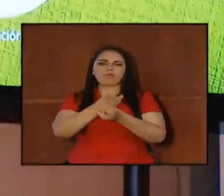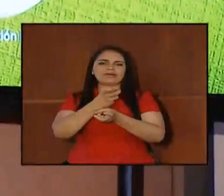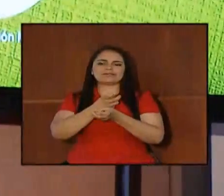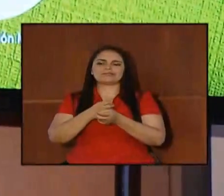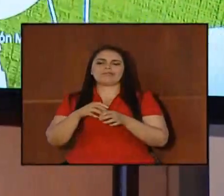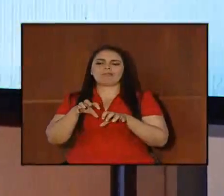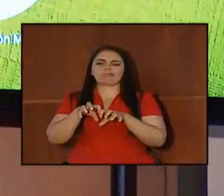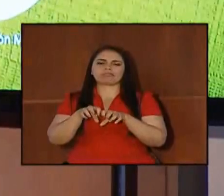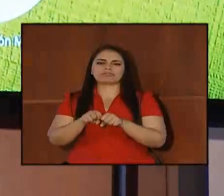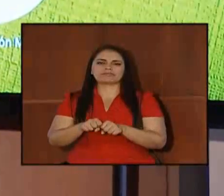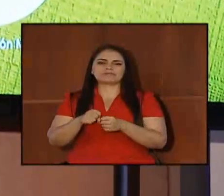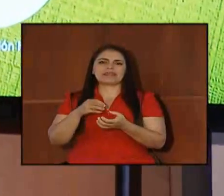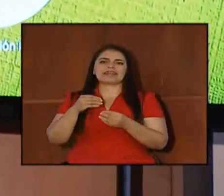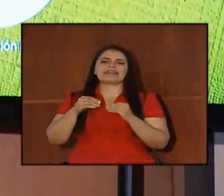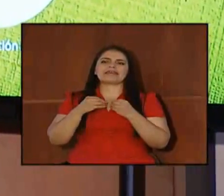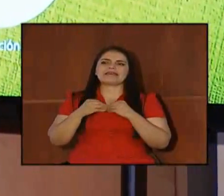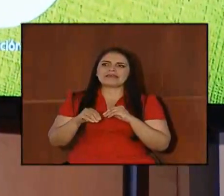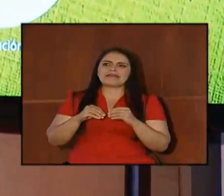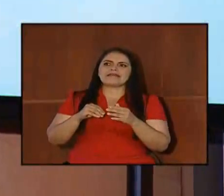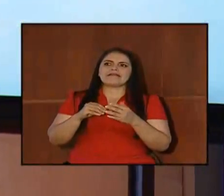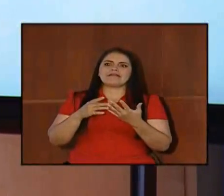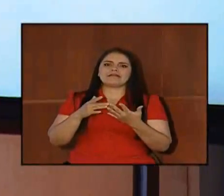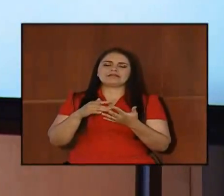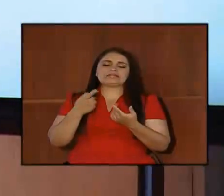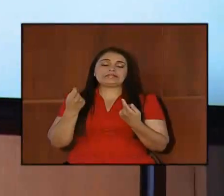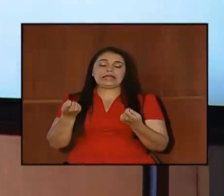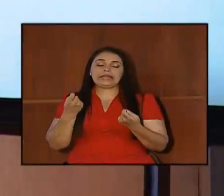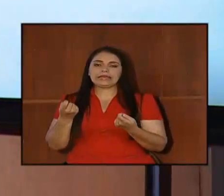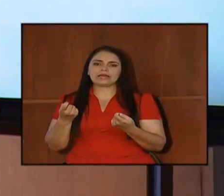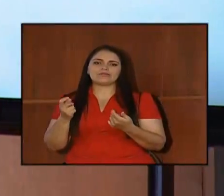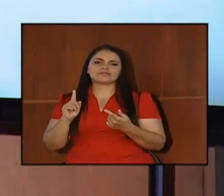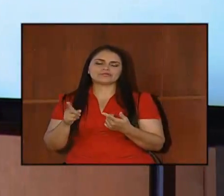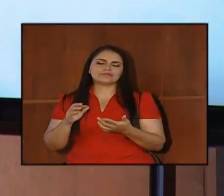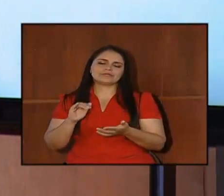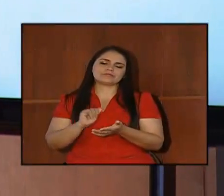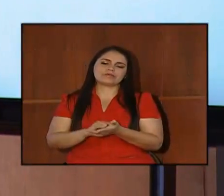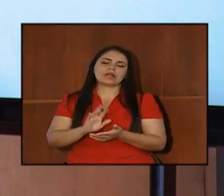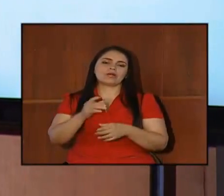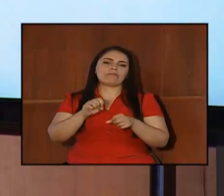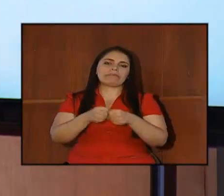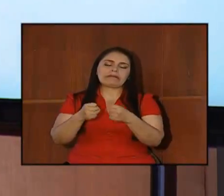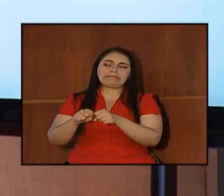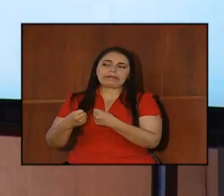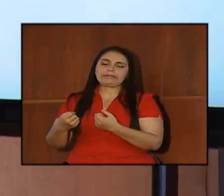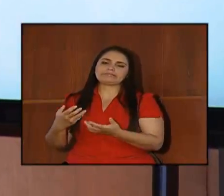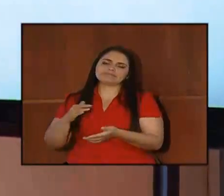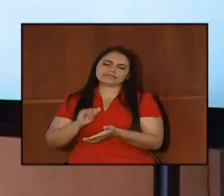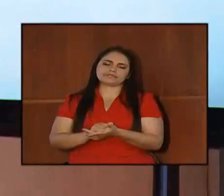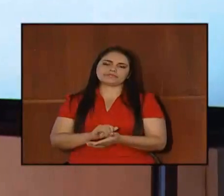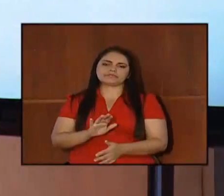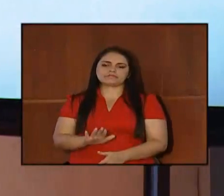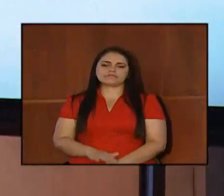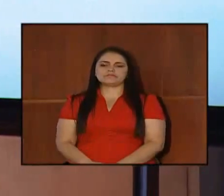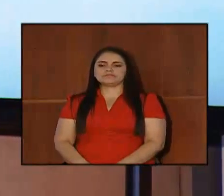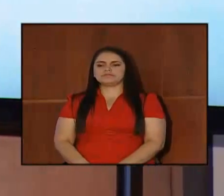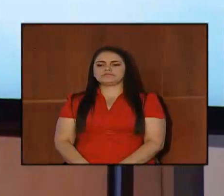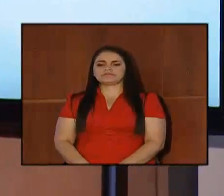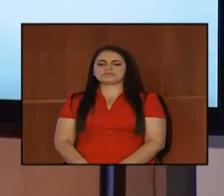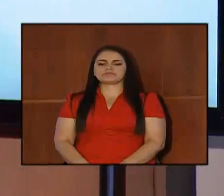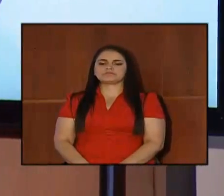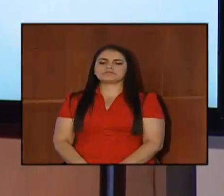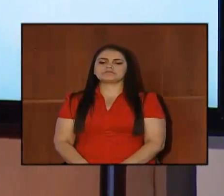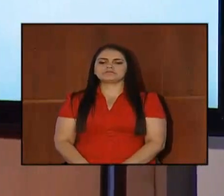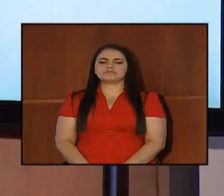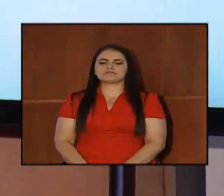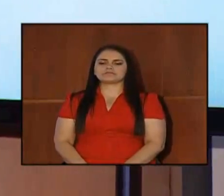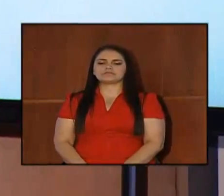huesos cada vez son más frágiles con predisposición a que pase una fractura, ¿sí?